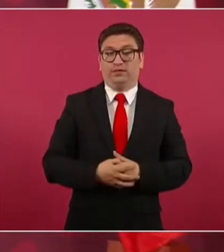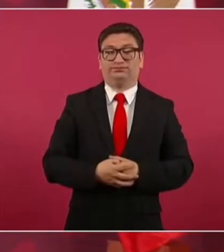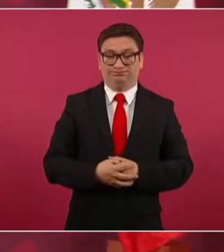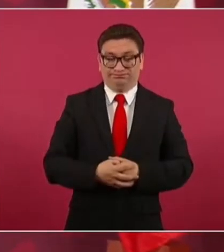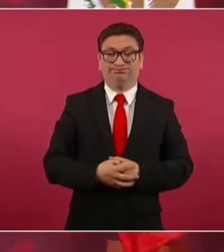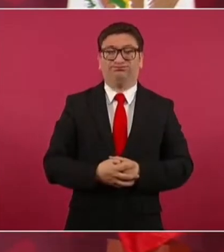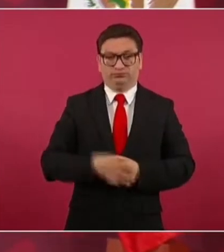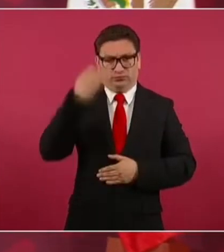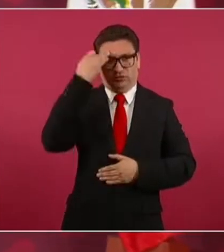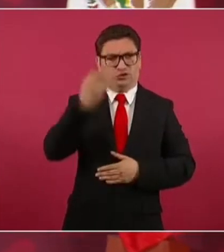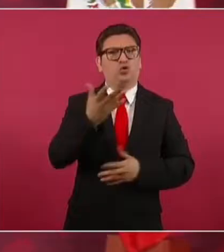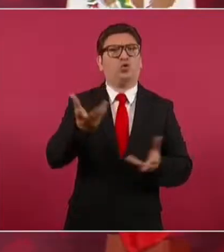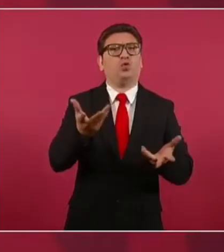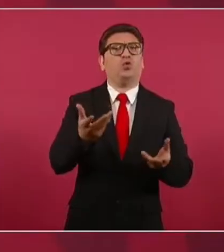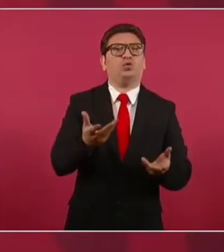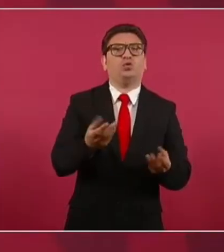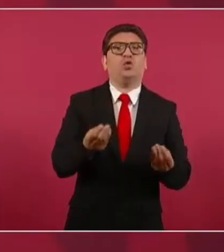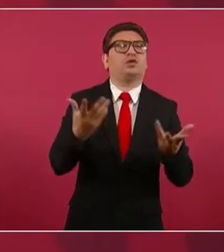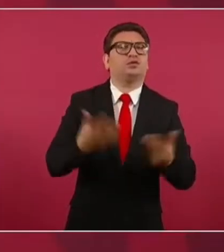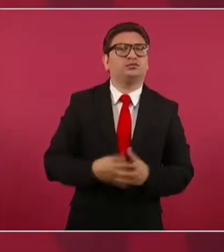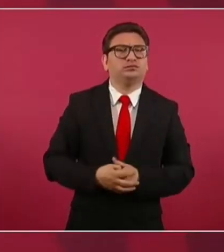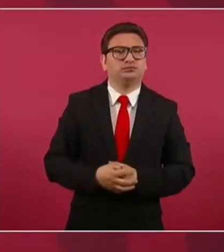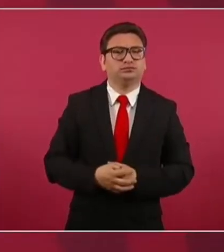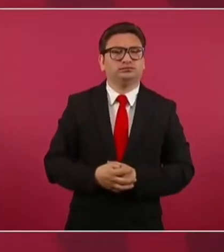¿En cuánto tiempo?